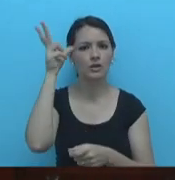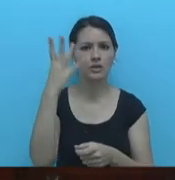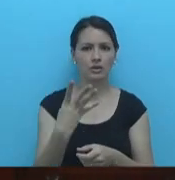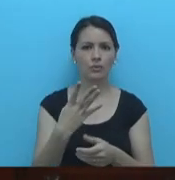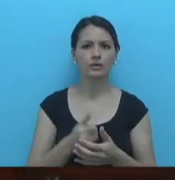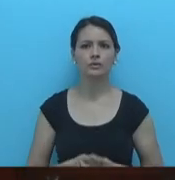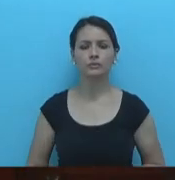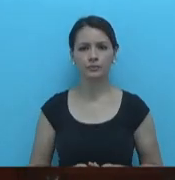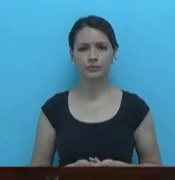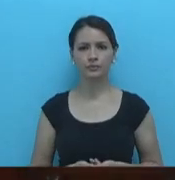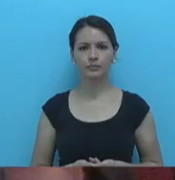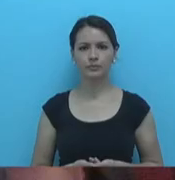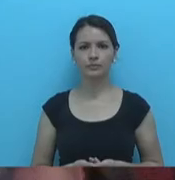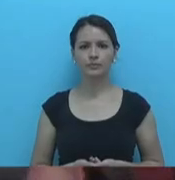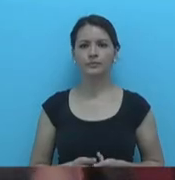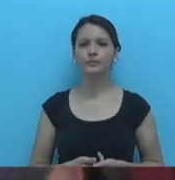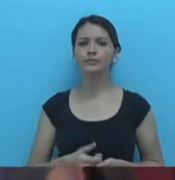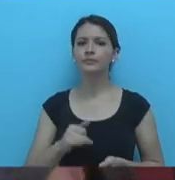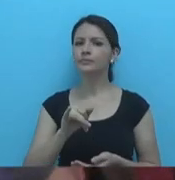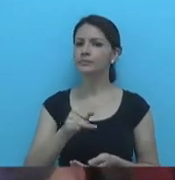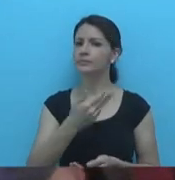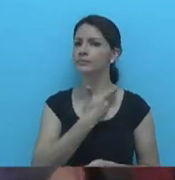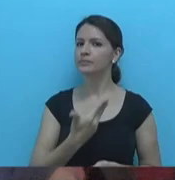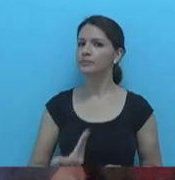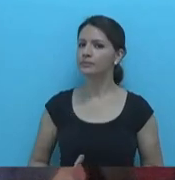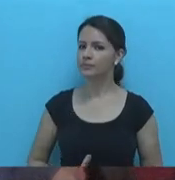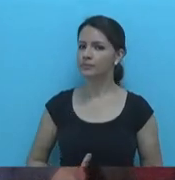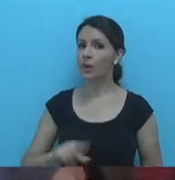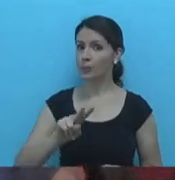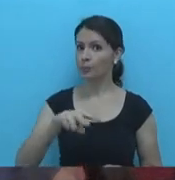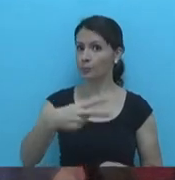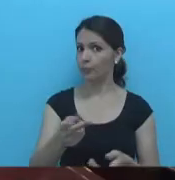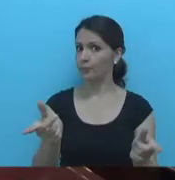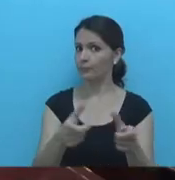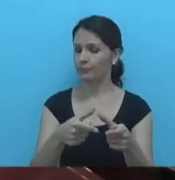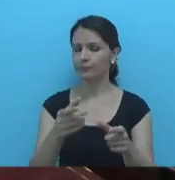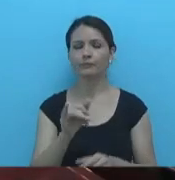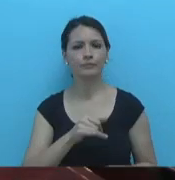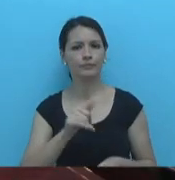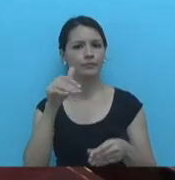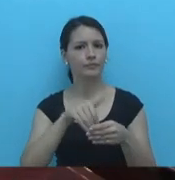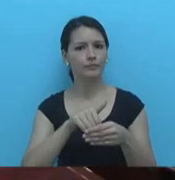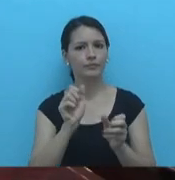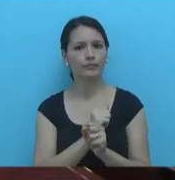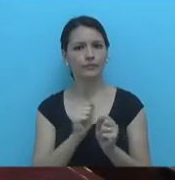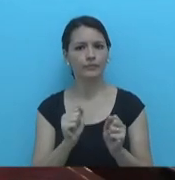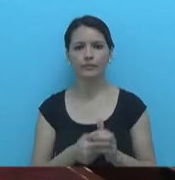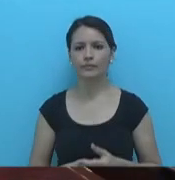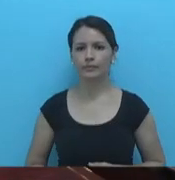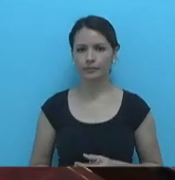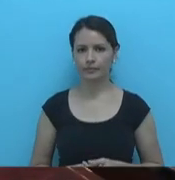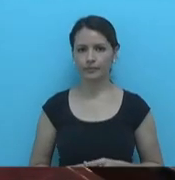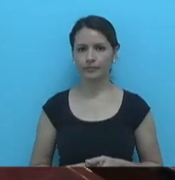Diputado Caballero, tiene usted la palabra. Sí, señor presidente, para dos sesiones. A votación la preferencia para dos sesiones,